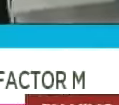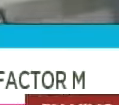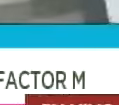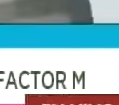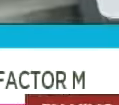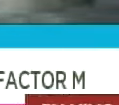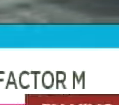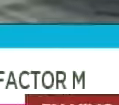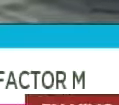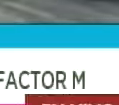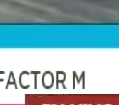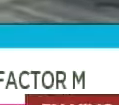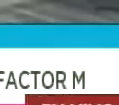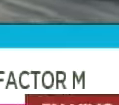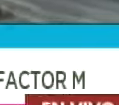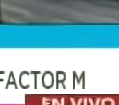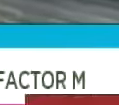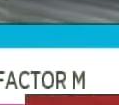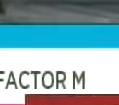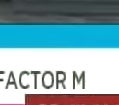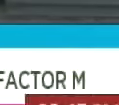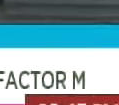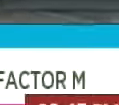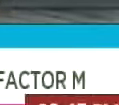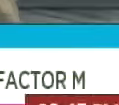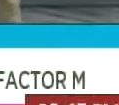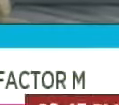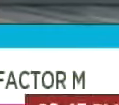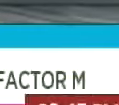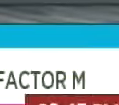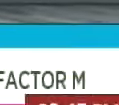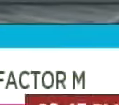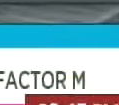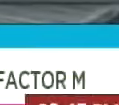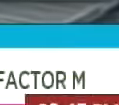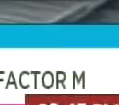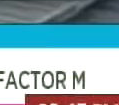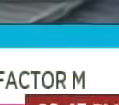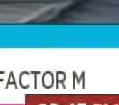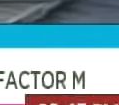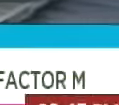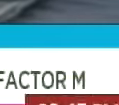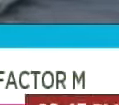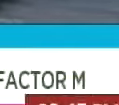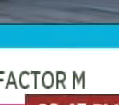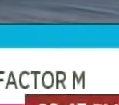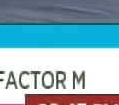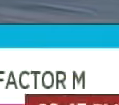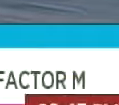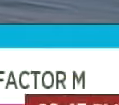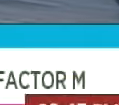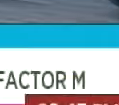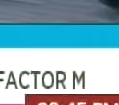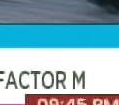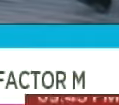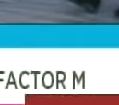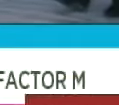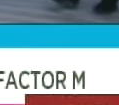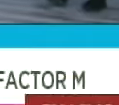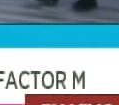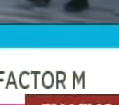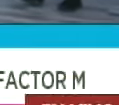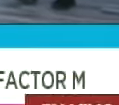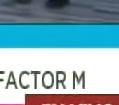la juventud, por los chamos y la chama. Yo estoy con Nicolás, Nicolás Maduro. Por mi gente,